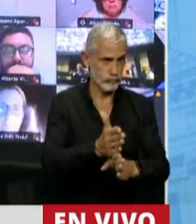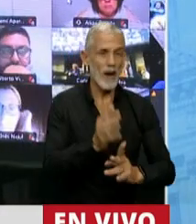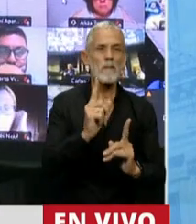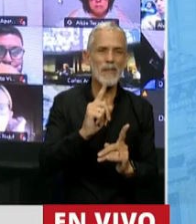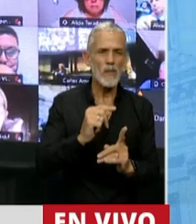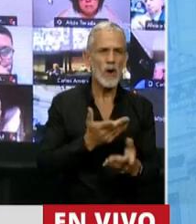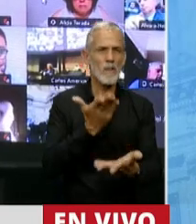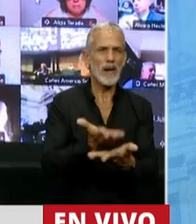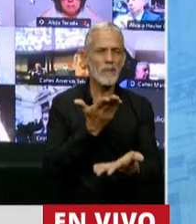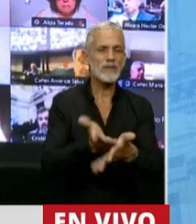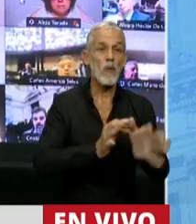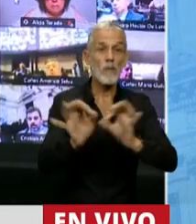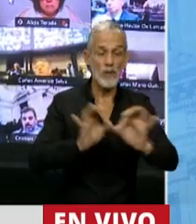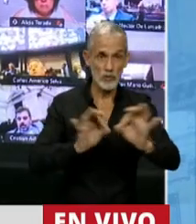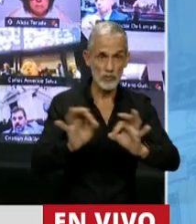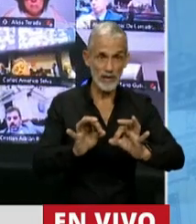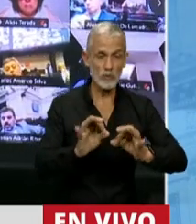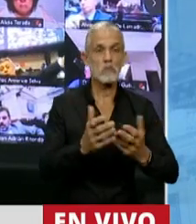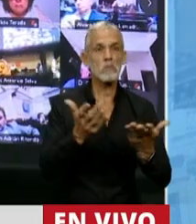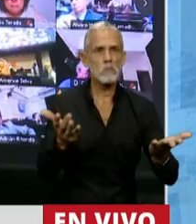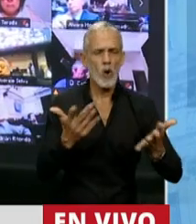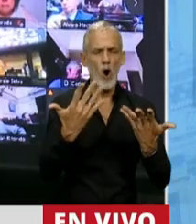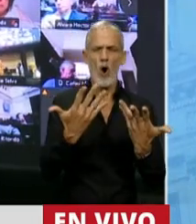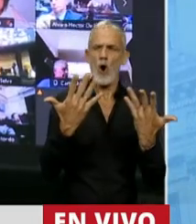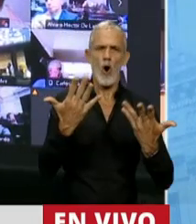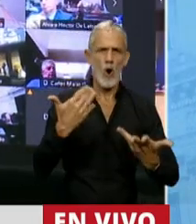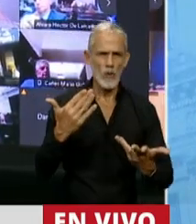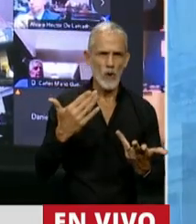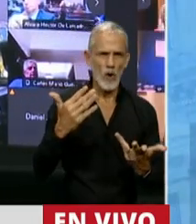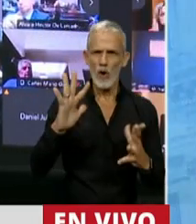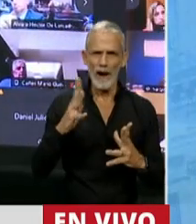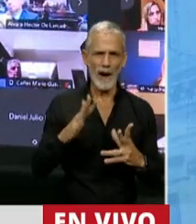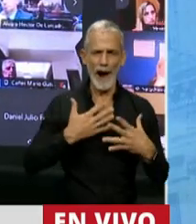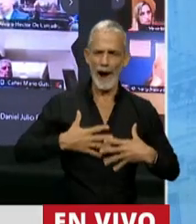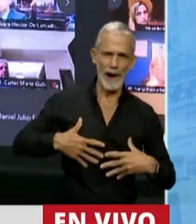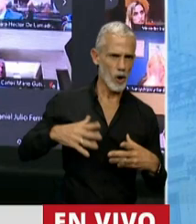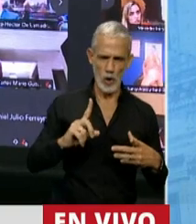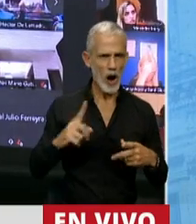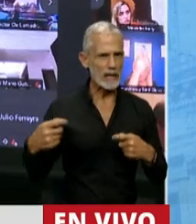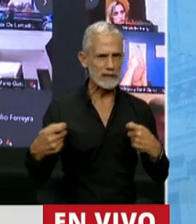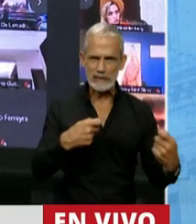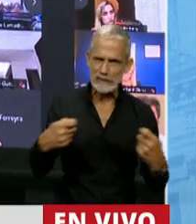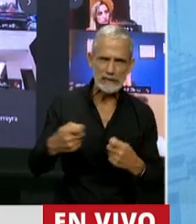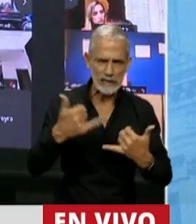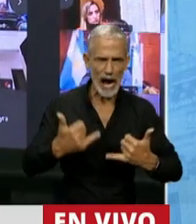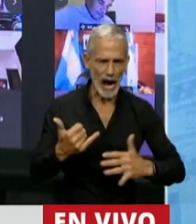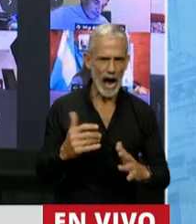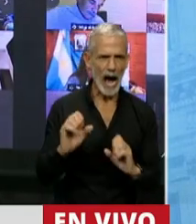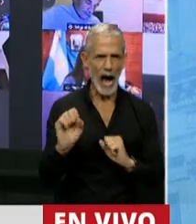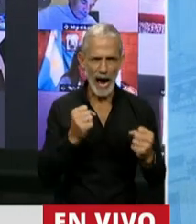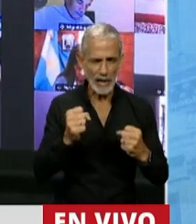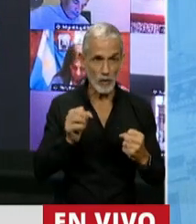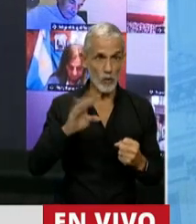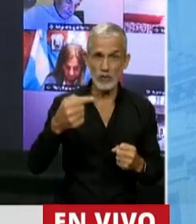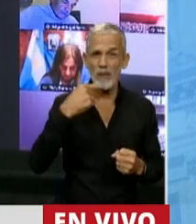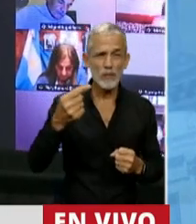la presentación de proyectos. Por supuesto que estamos en un clima de tensión, porque si a usted le han